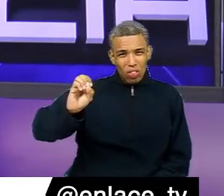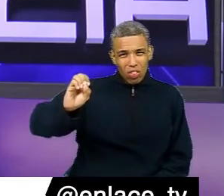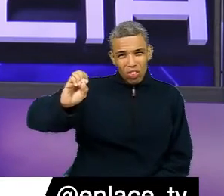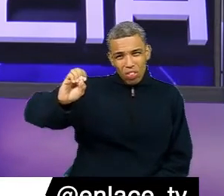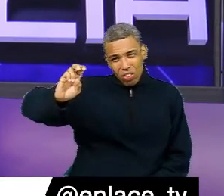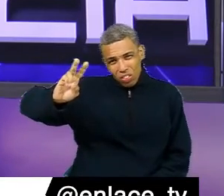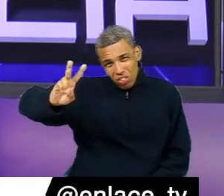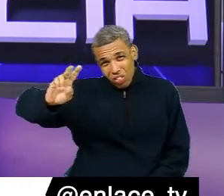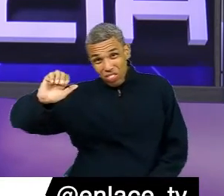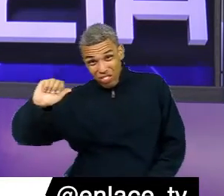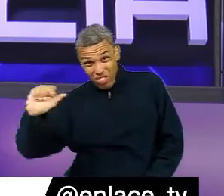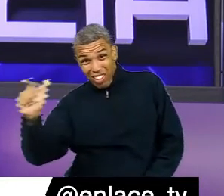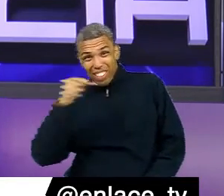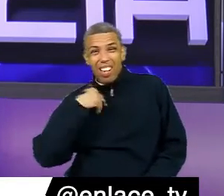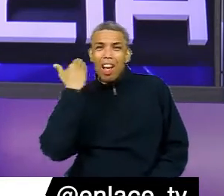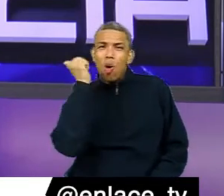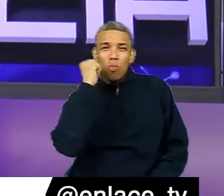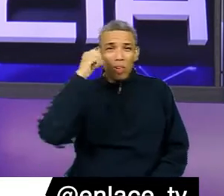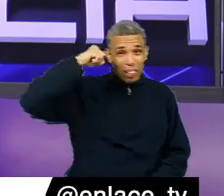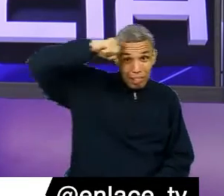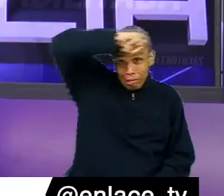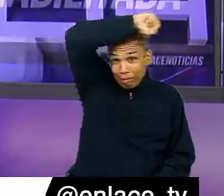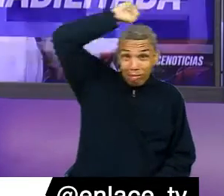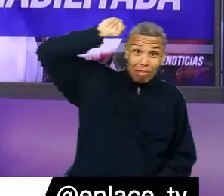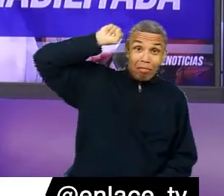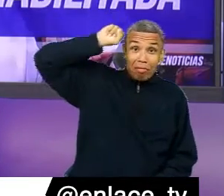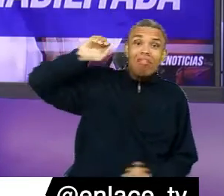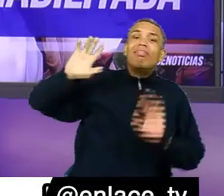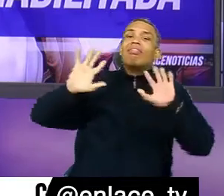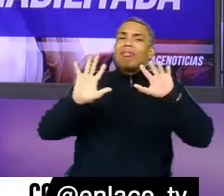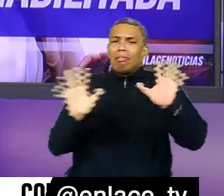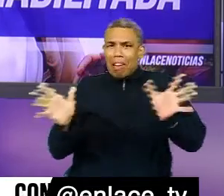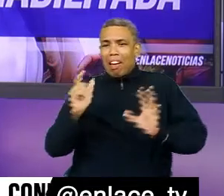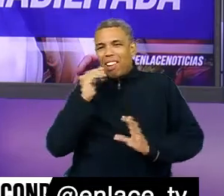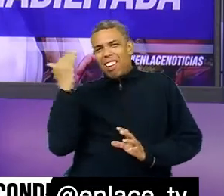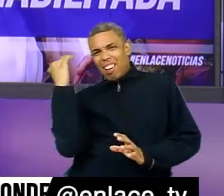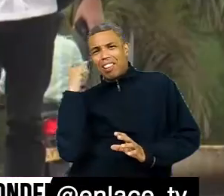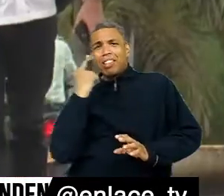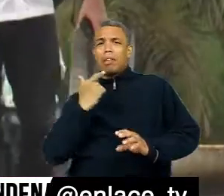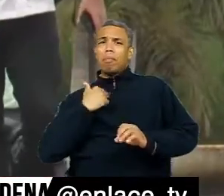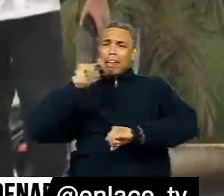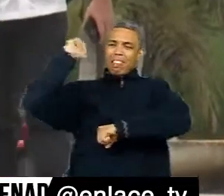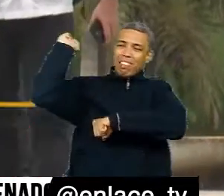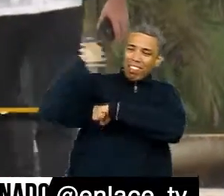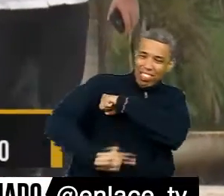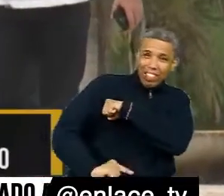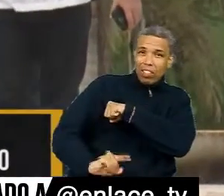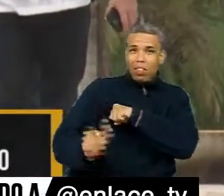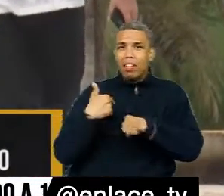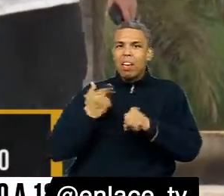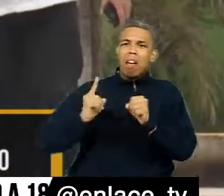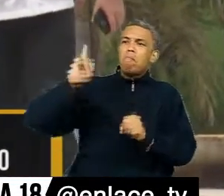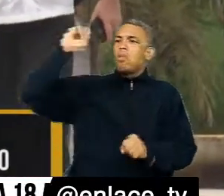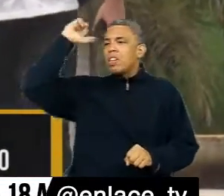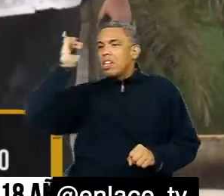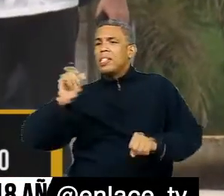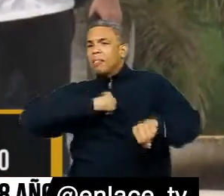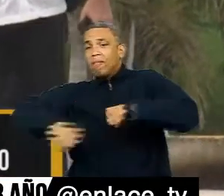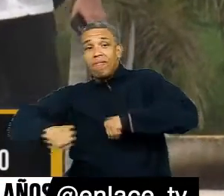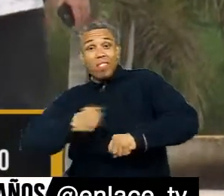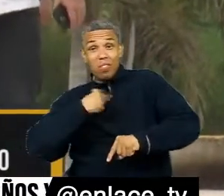y levantó sanción impuesta por el entonces procurador Alejandro Ordóñez. El Consejo de Estado tumbó la sanción de